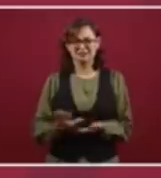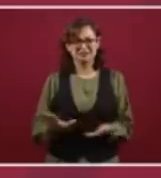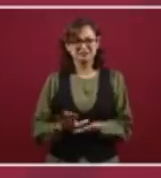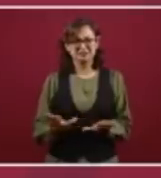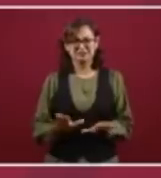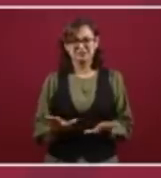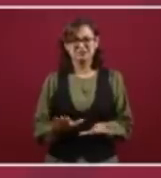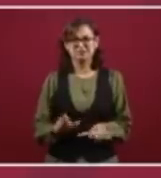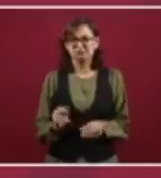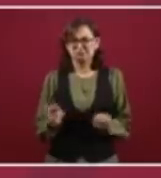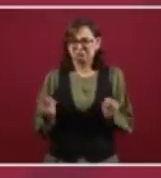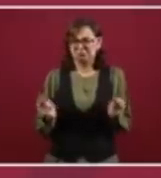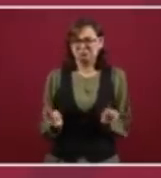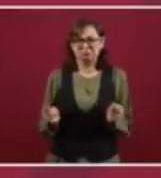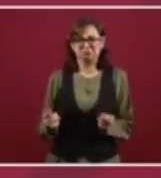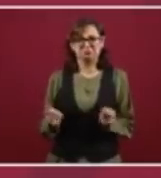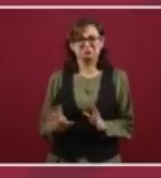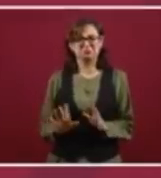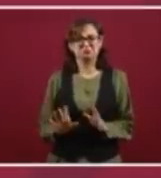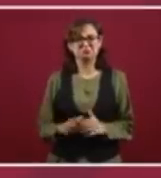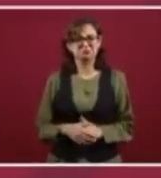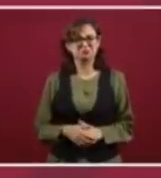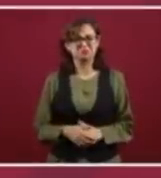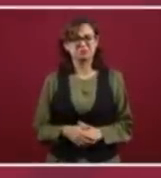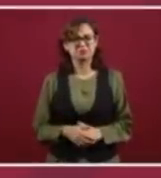no se requieren